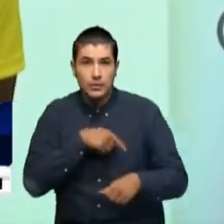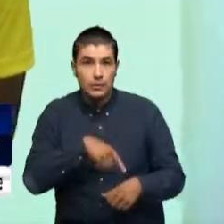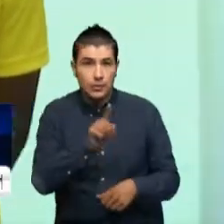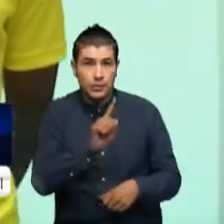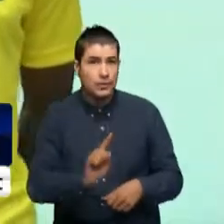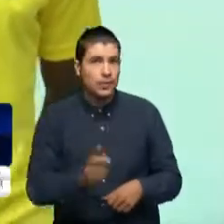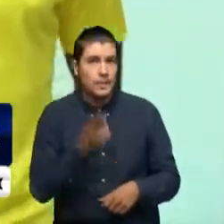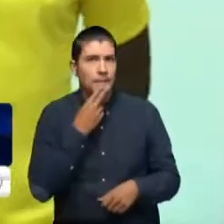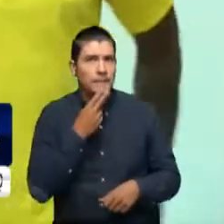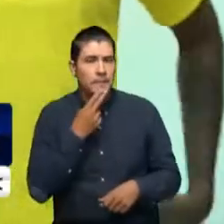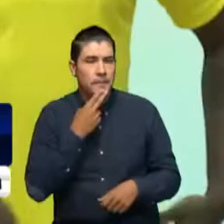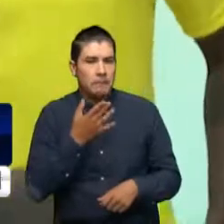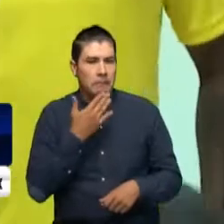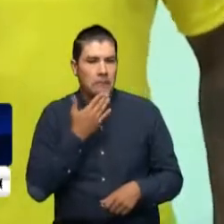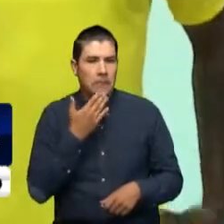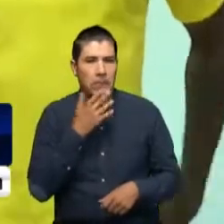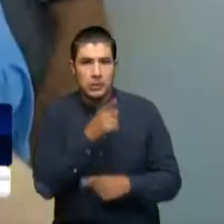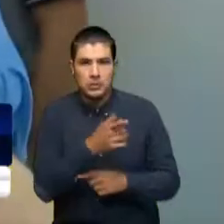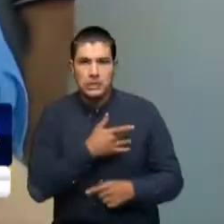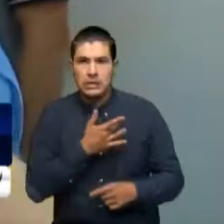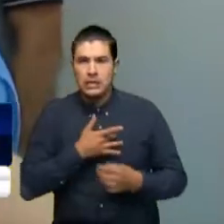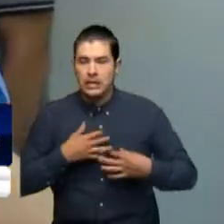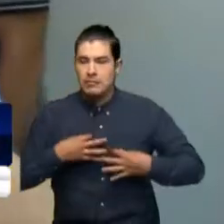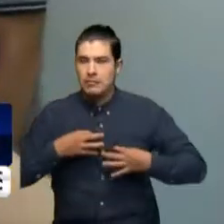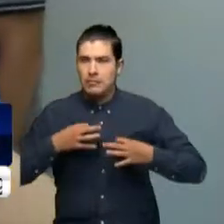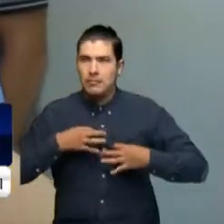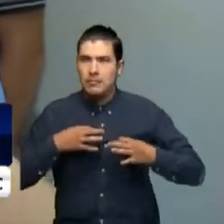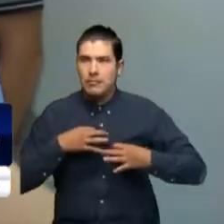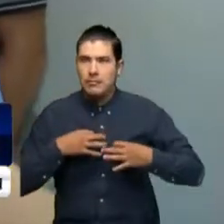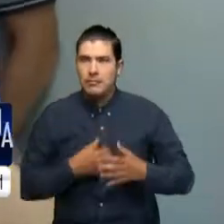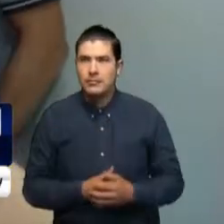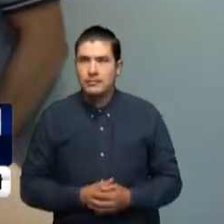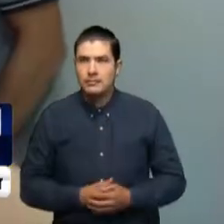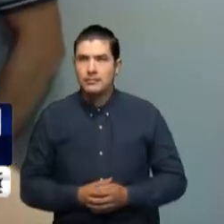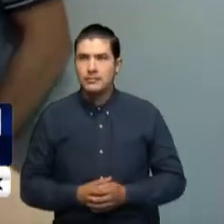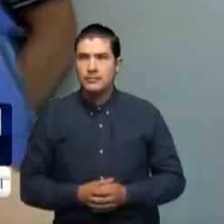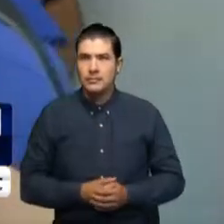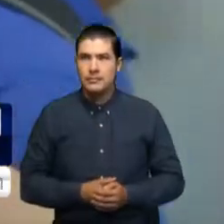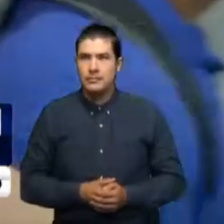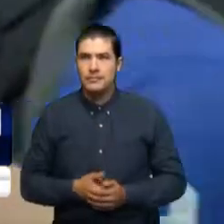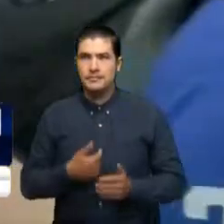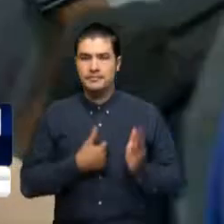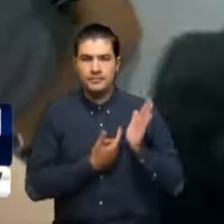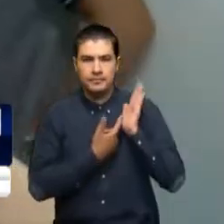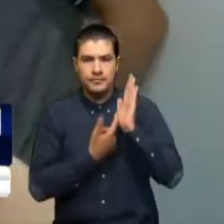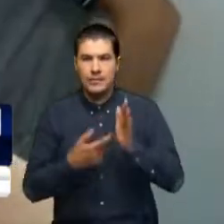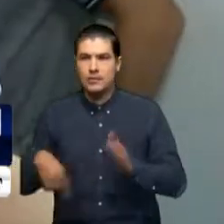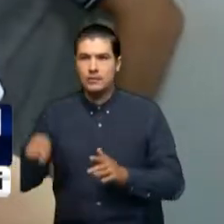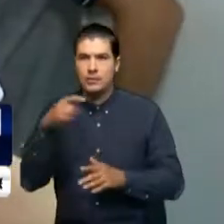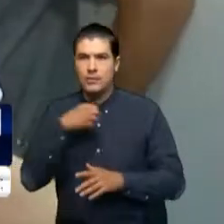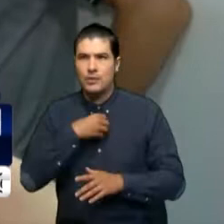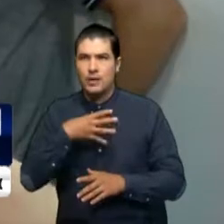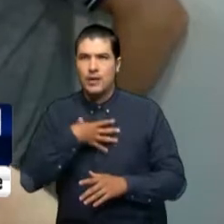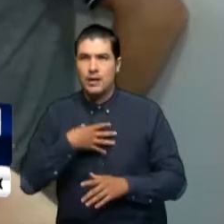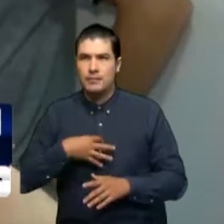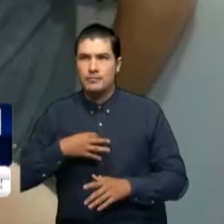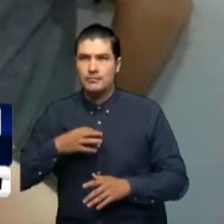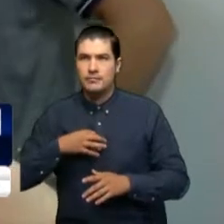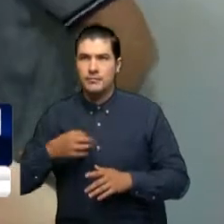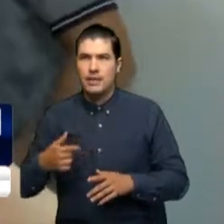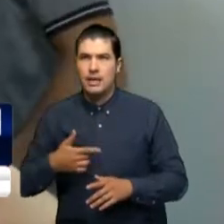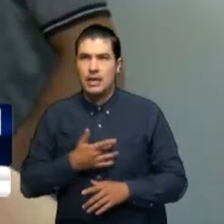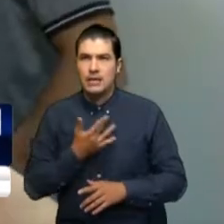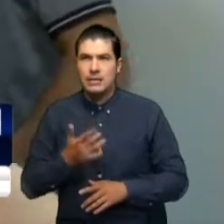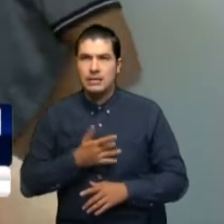característica de las plantas deportivas lo que la tenían luciendo lo lo que si tuviera la oportunidad ponérsela la